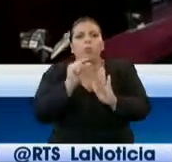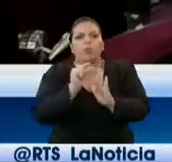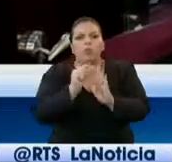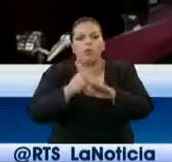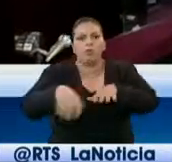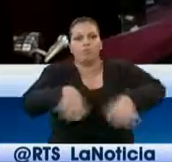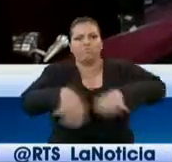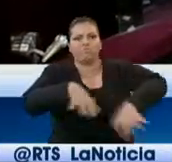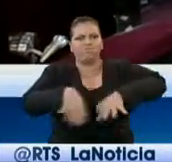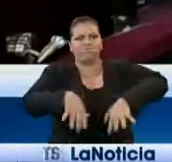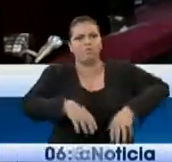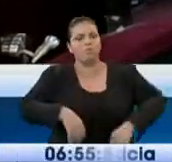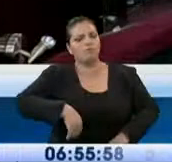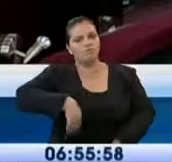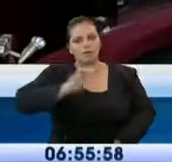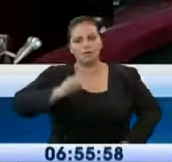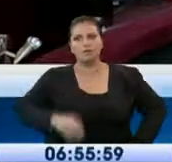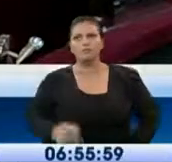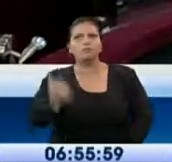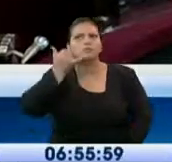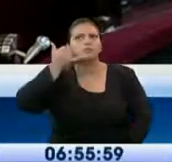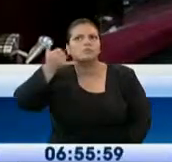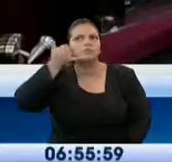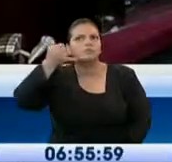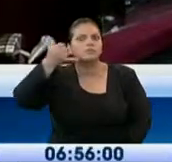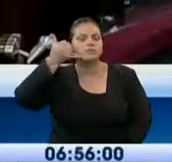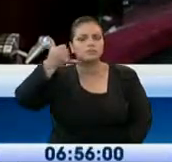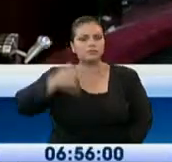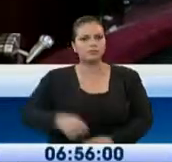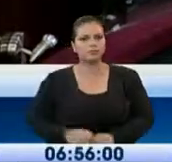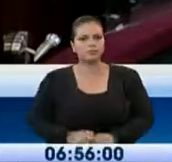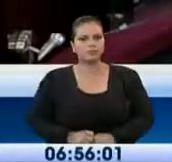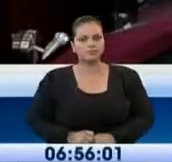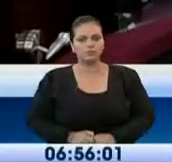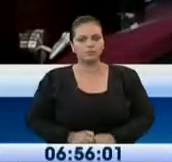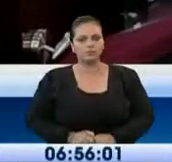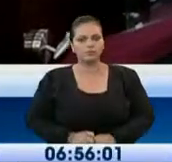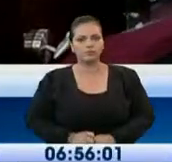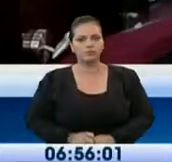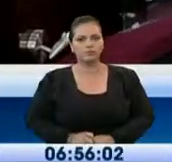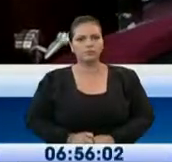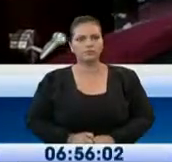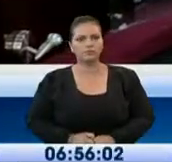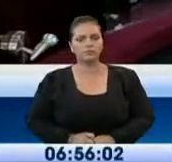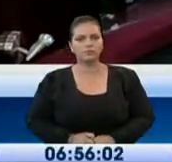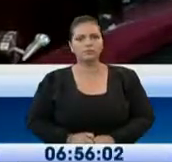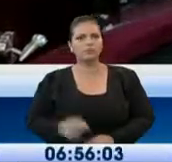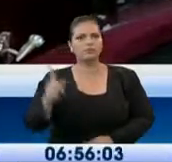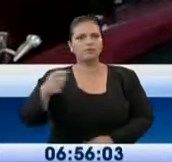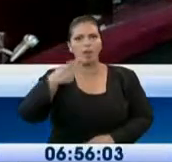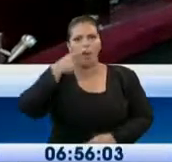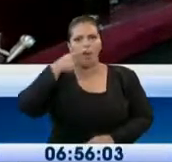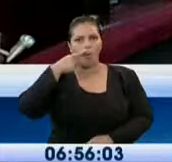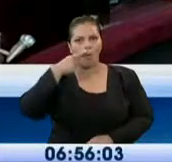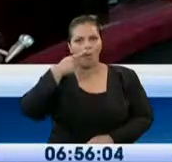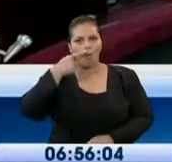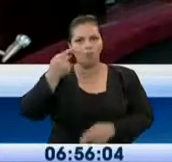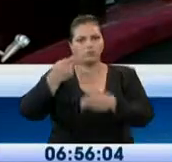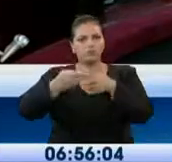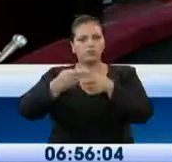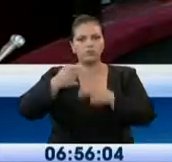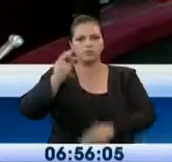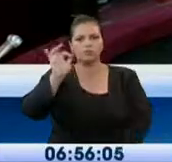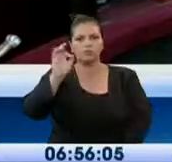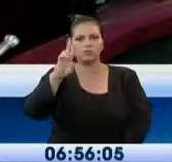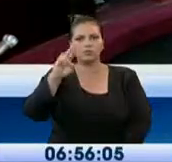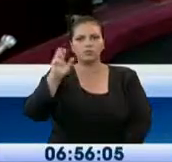a Francisco Ramírez, nuestro corresponsal en la capital Azuay, en Cuenca, que está ya listo en la línea telefónica para informarnos cómo se